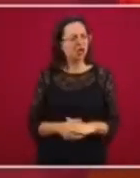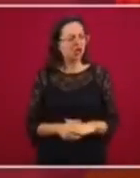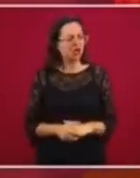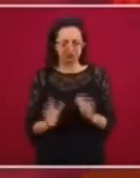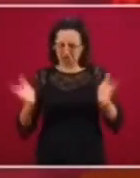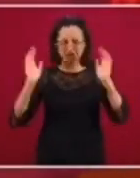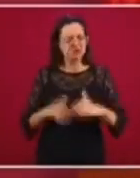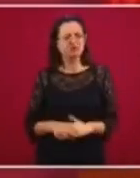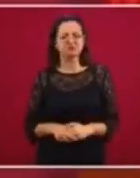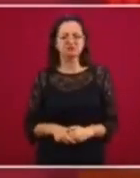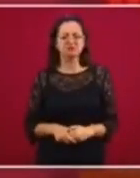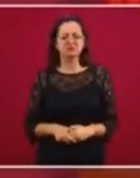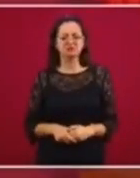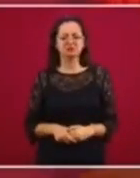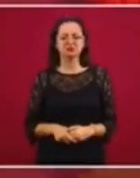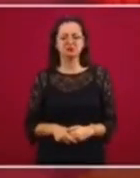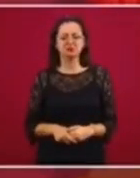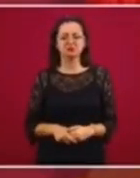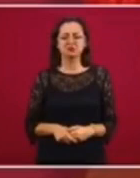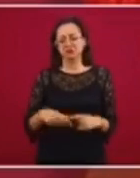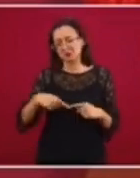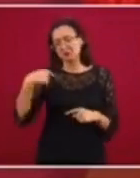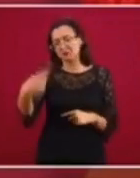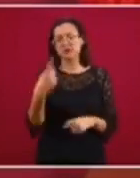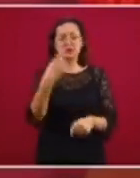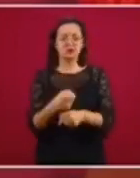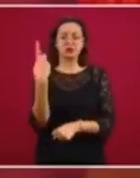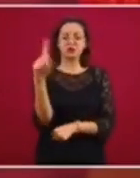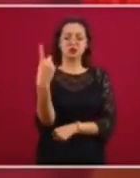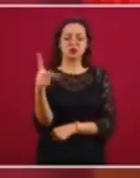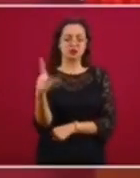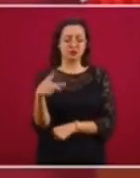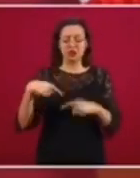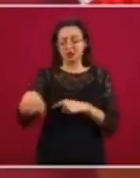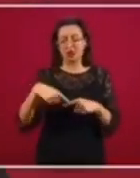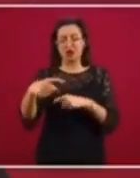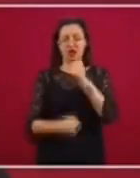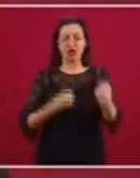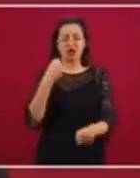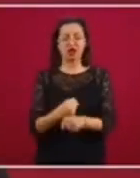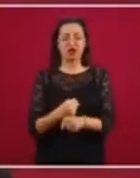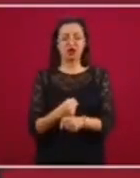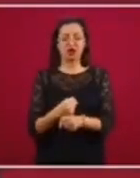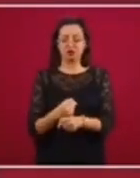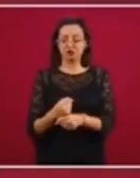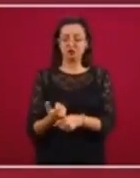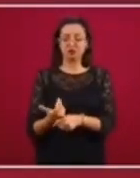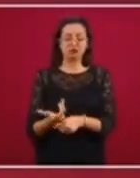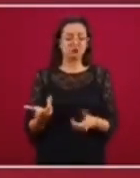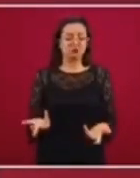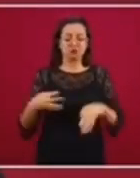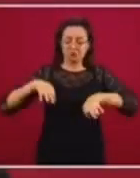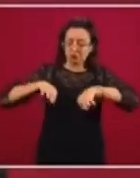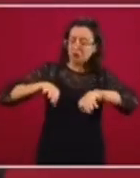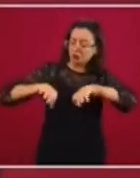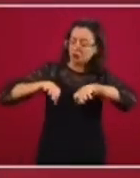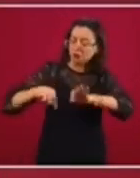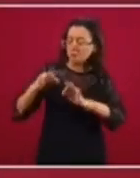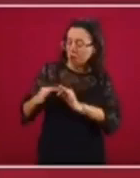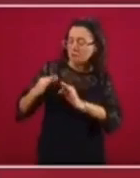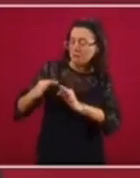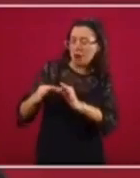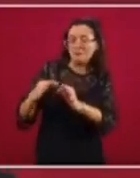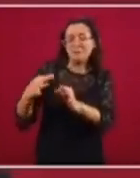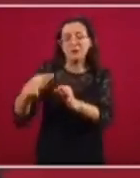digo, para el 1 de diciembre, ese es mi compromiso, yo termino de establecer las bases de la